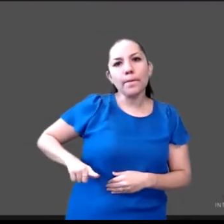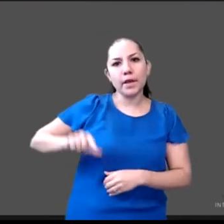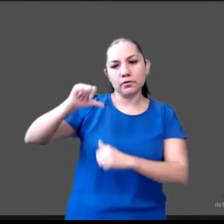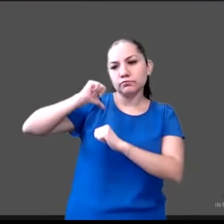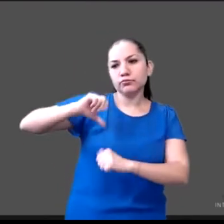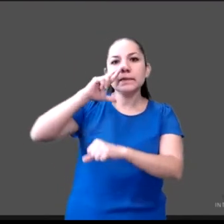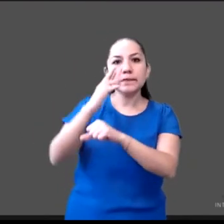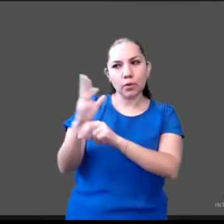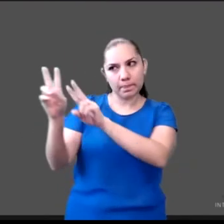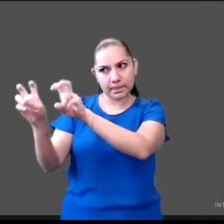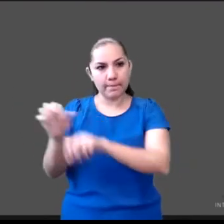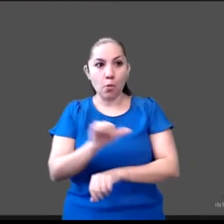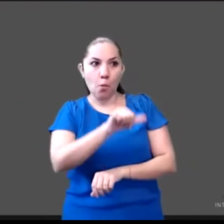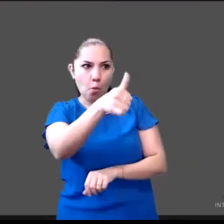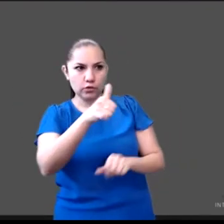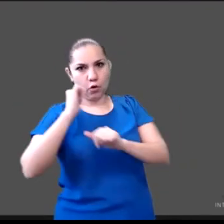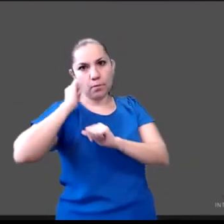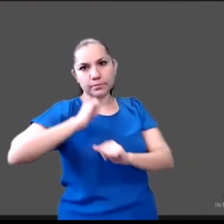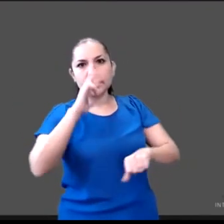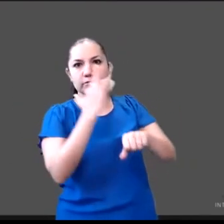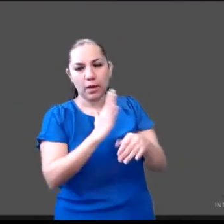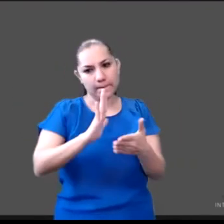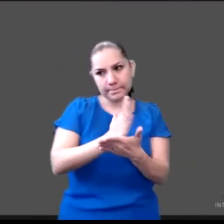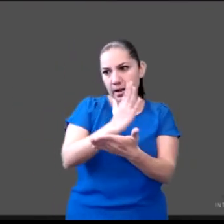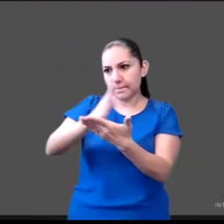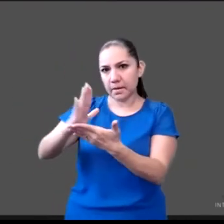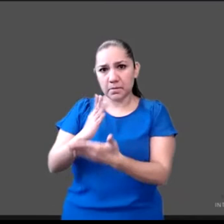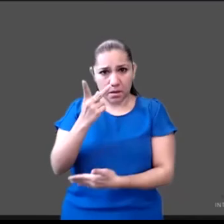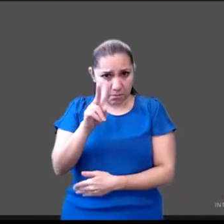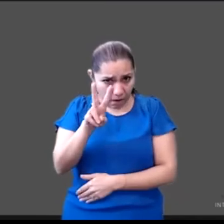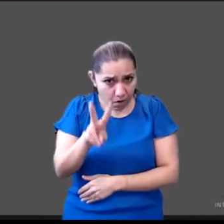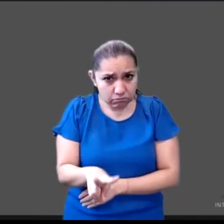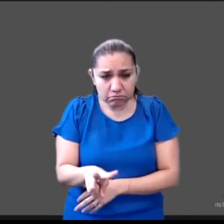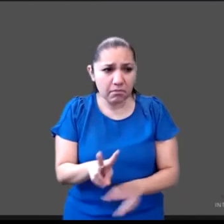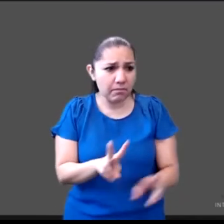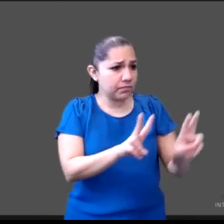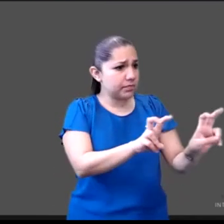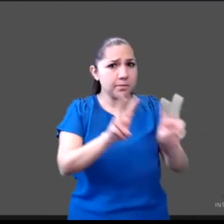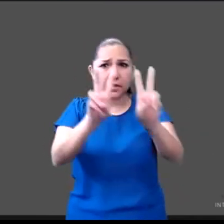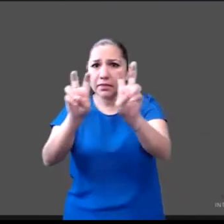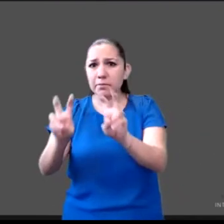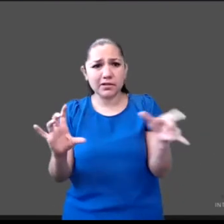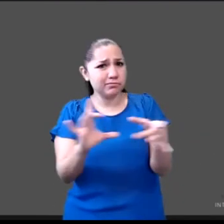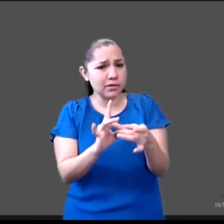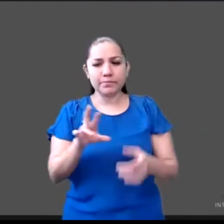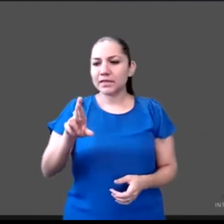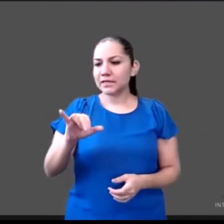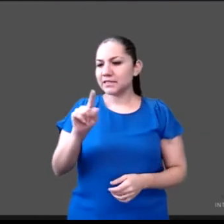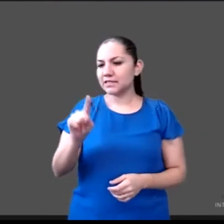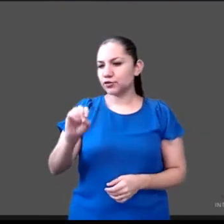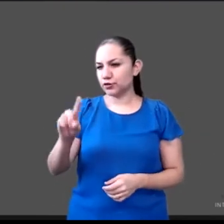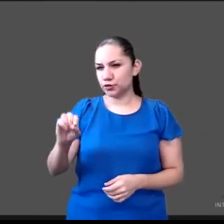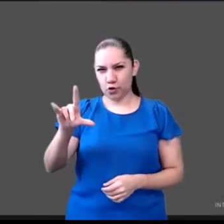en realidad pues son temas que están muy interrelacionados y cuando, como decía Antonio Rizzoli, pues todos los subsistemas colapsan en la